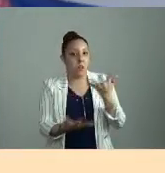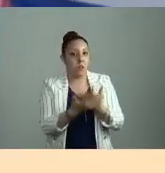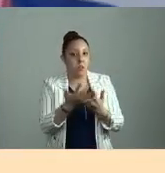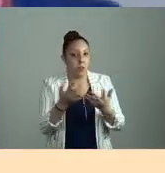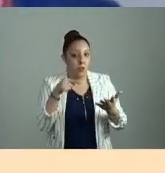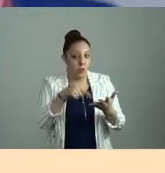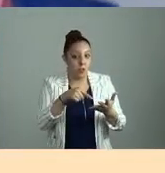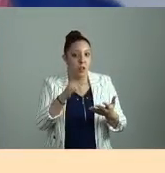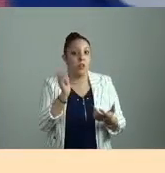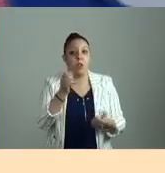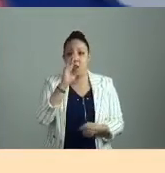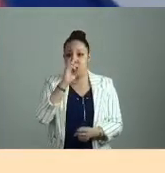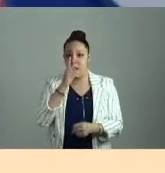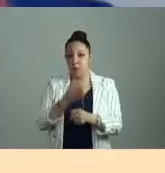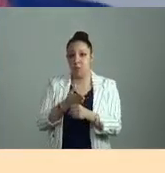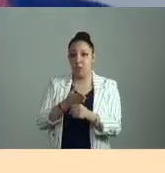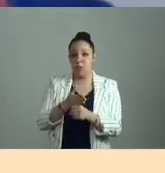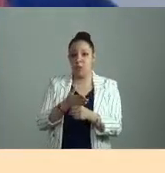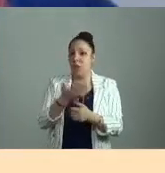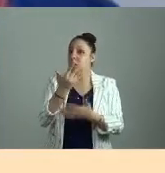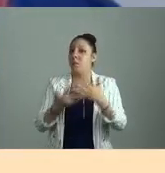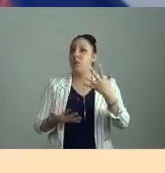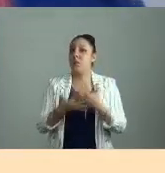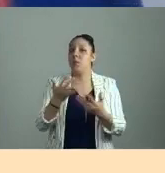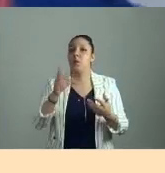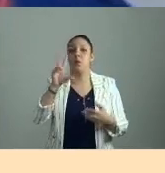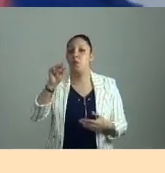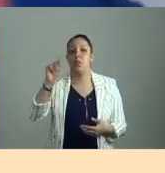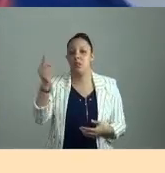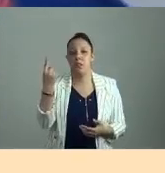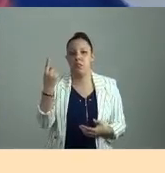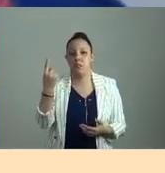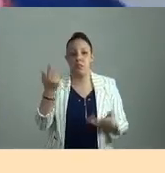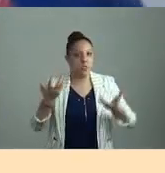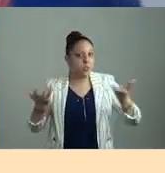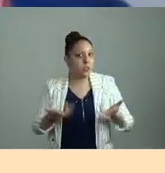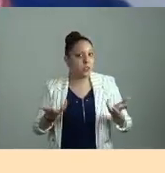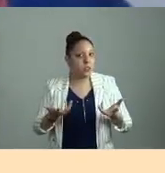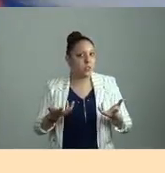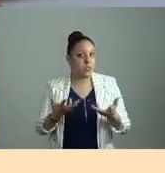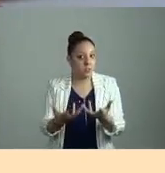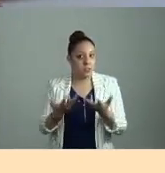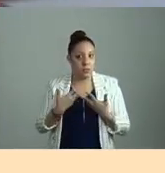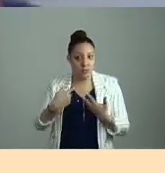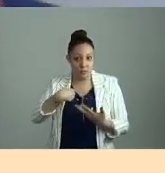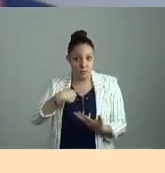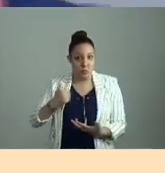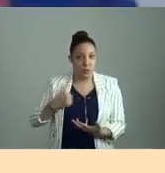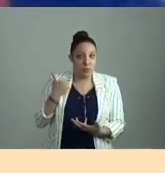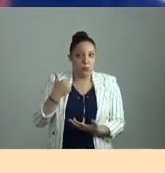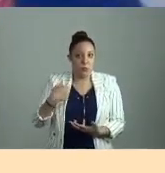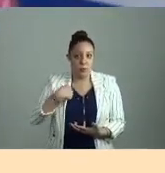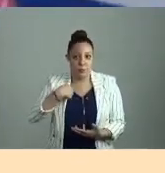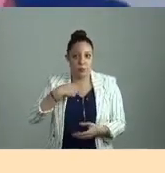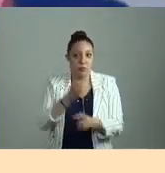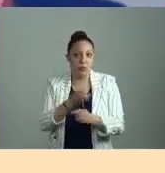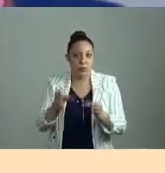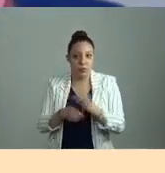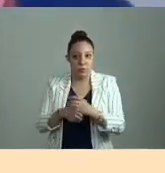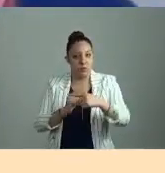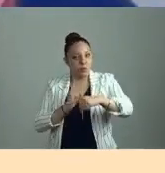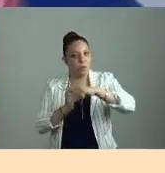se la va a usar por objetivos positivos no por la de